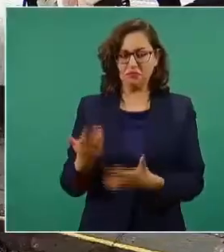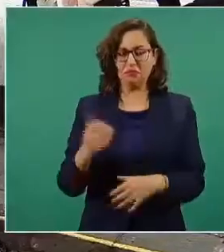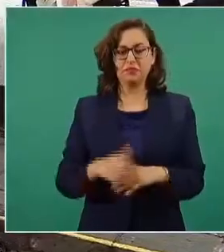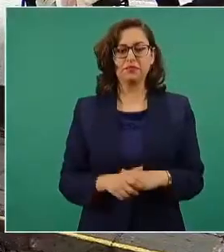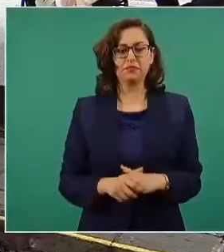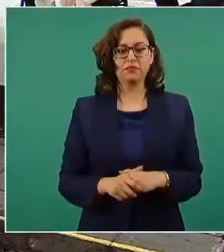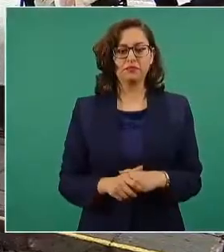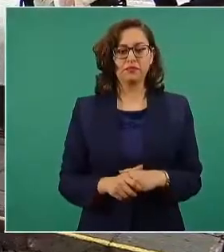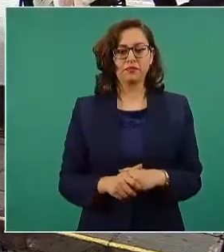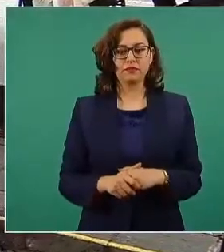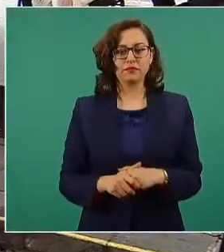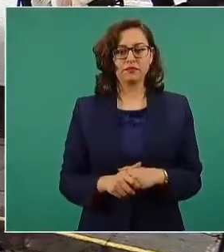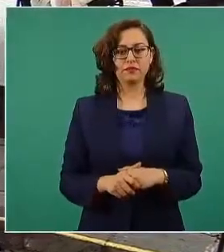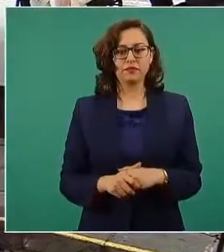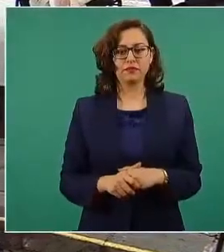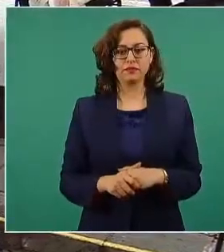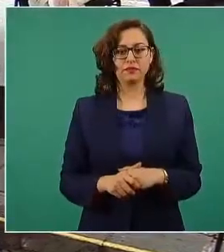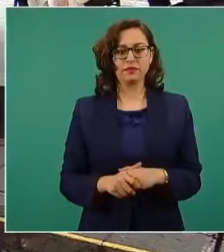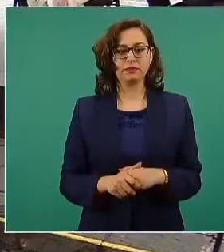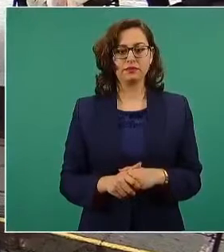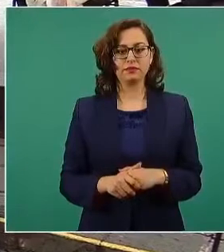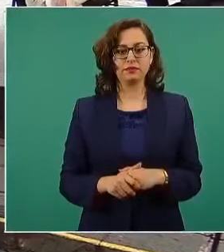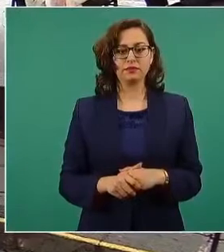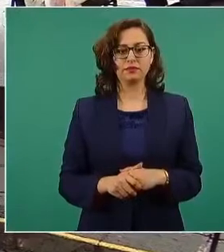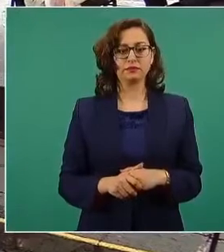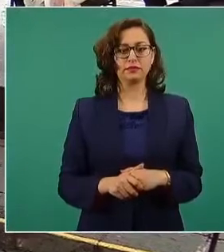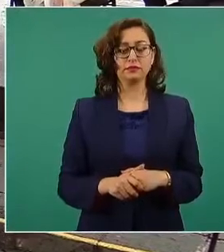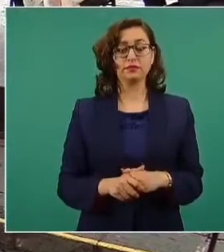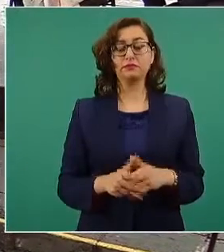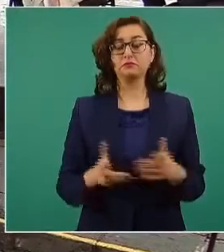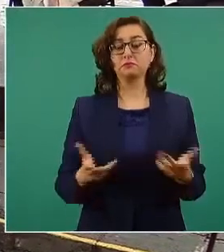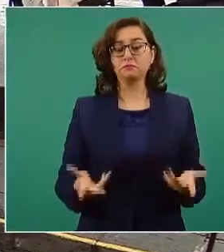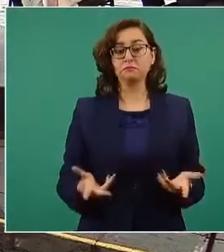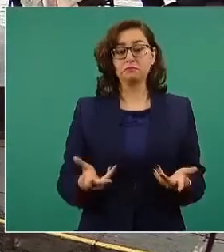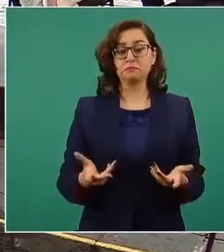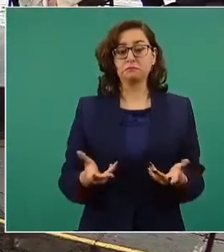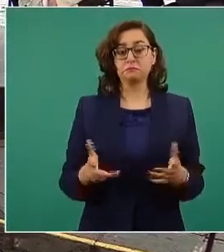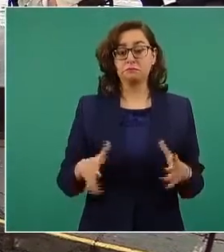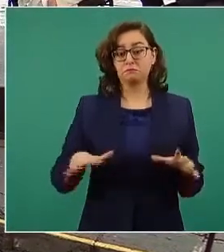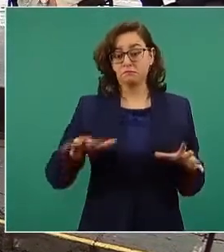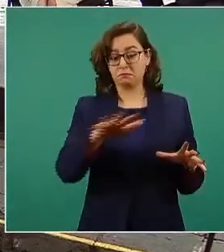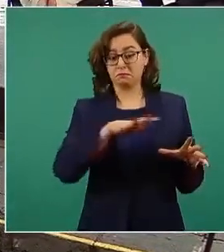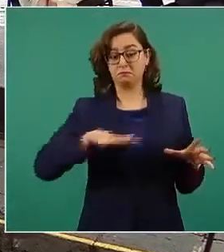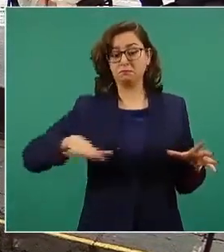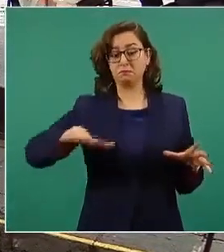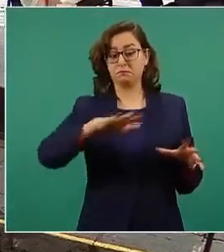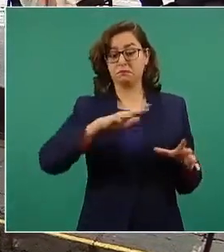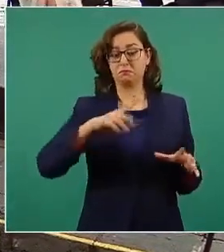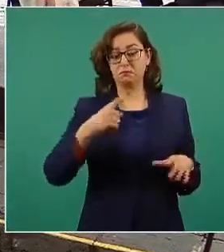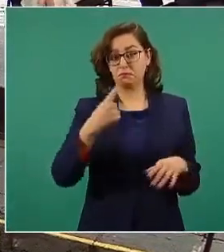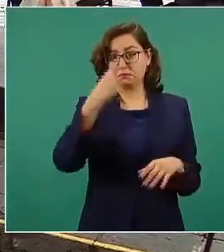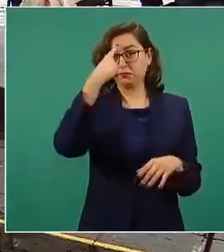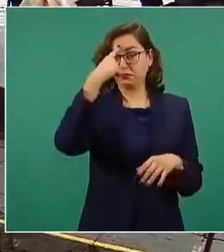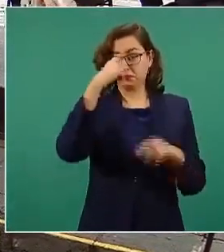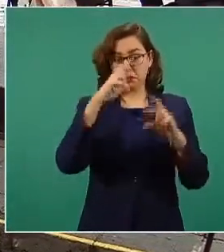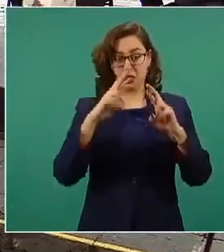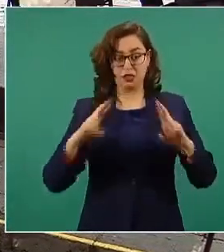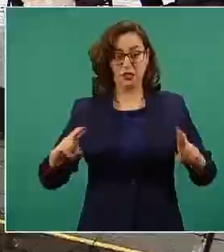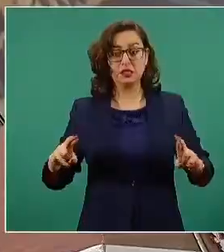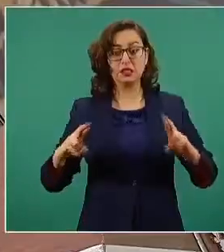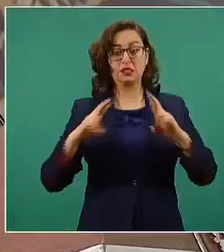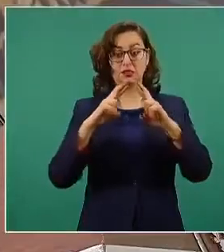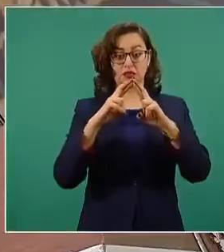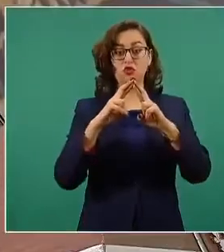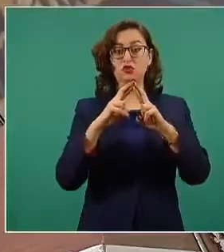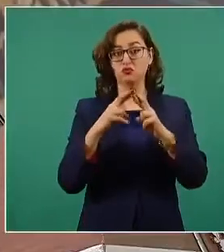Para una sociedad en que la ideología es de religión, se comprende que el